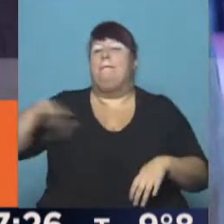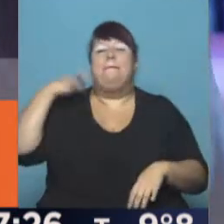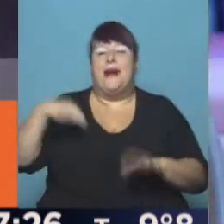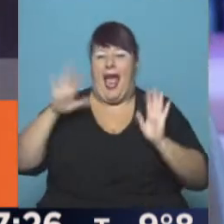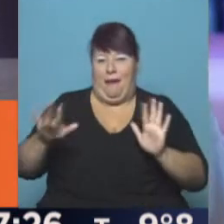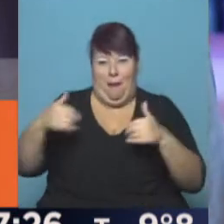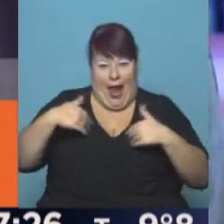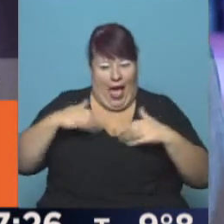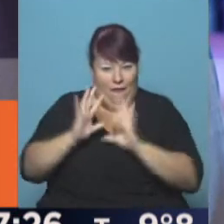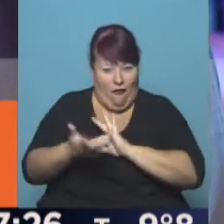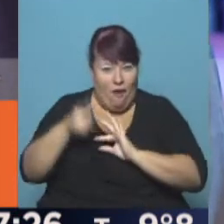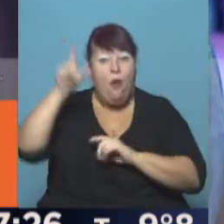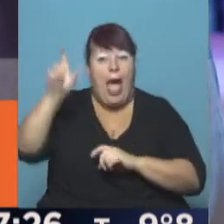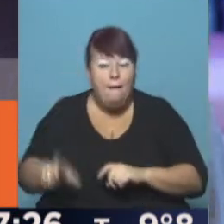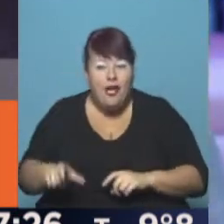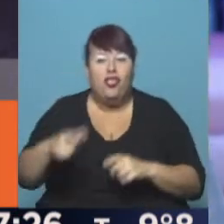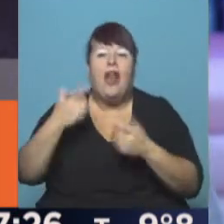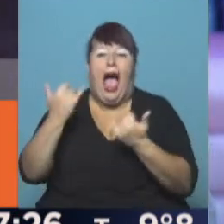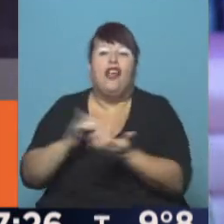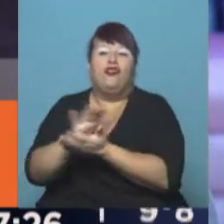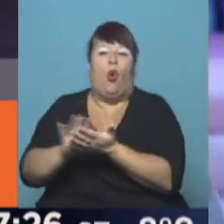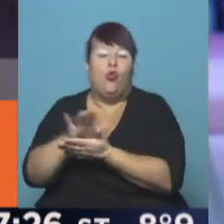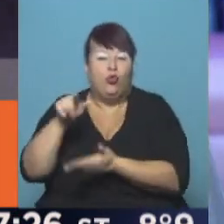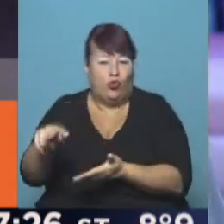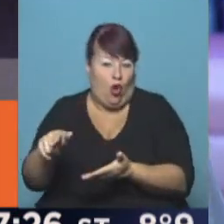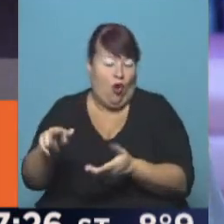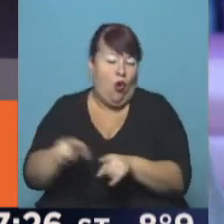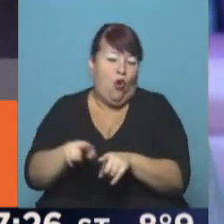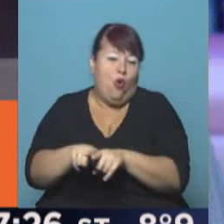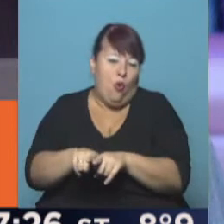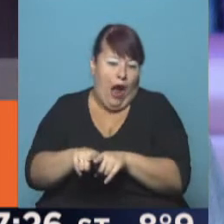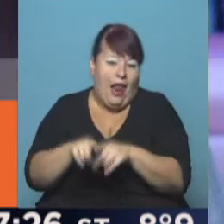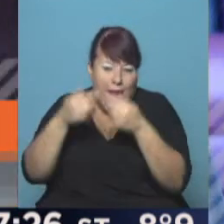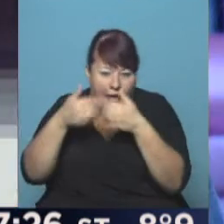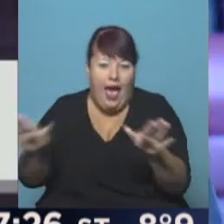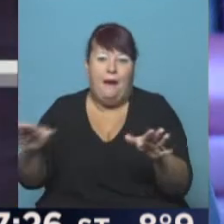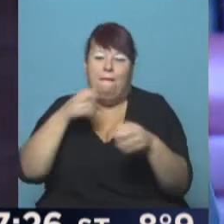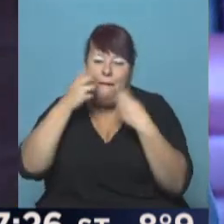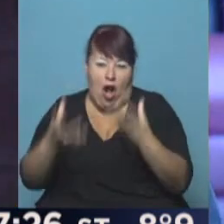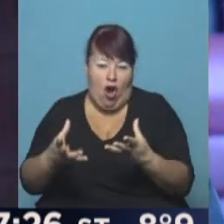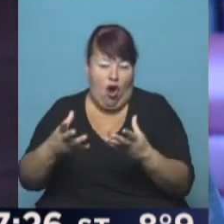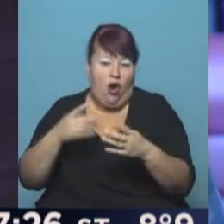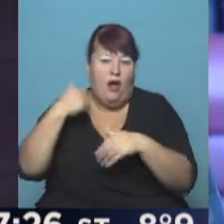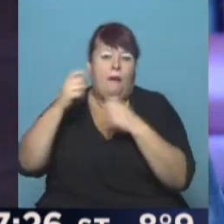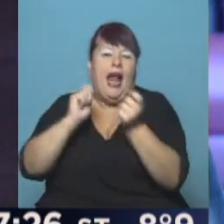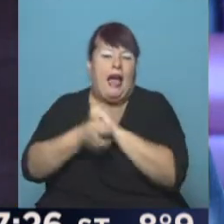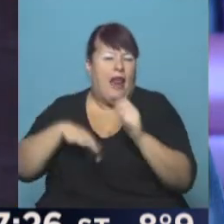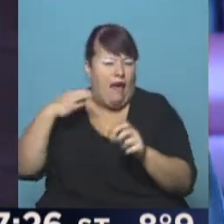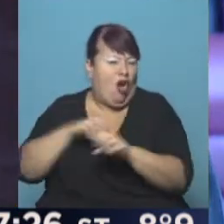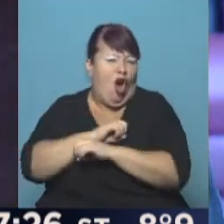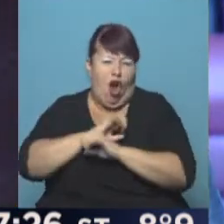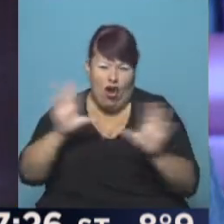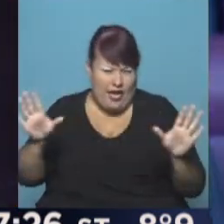espero de esta película es que alguien encuentre en esto una puerta una puerta que ilumine un poco un horror ser